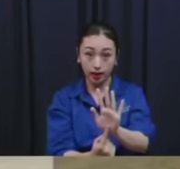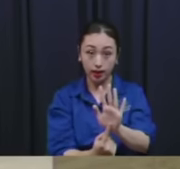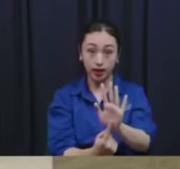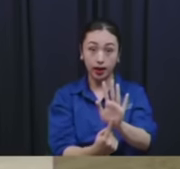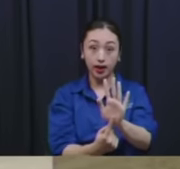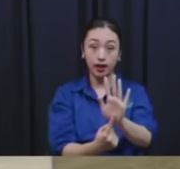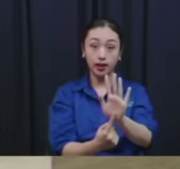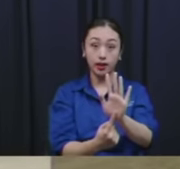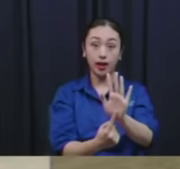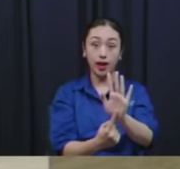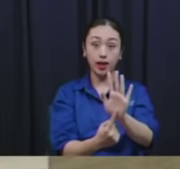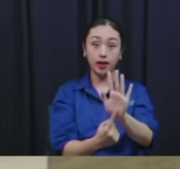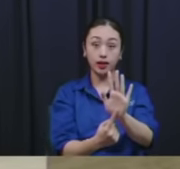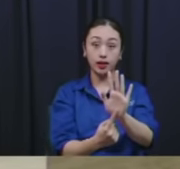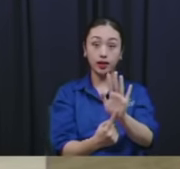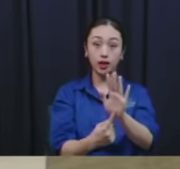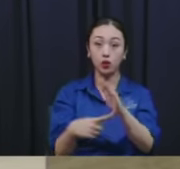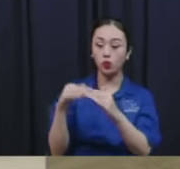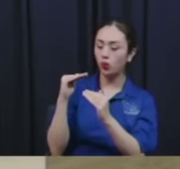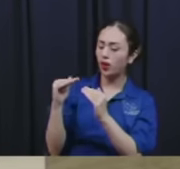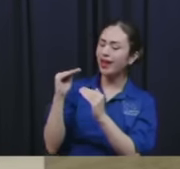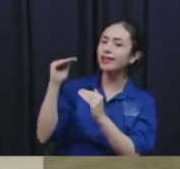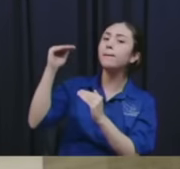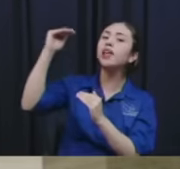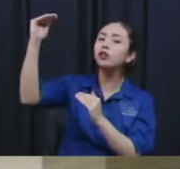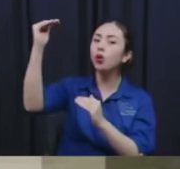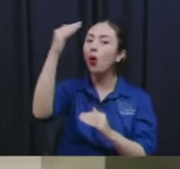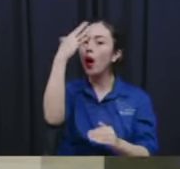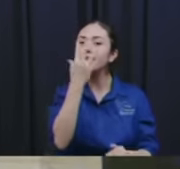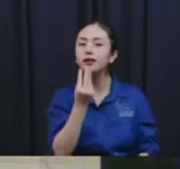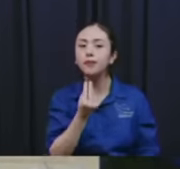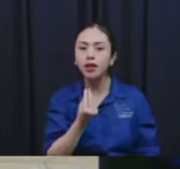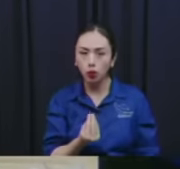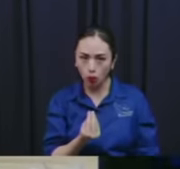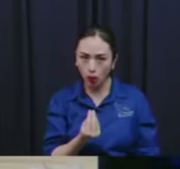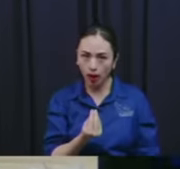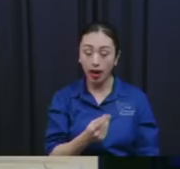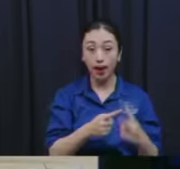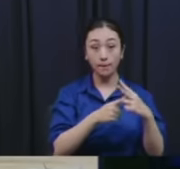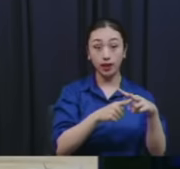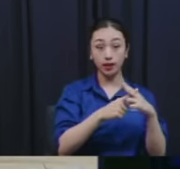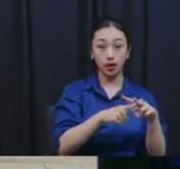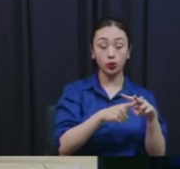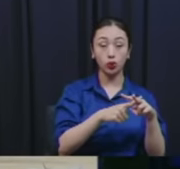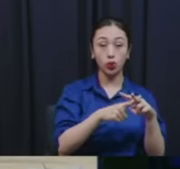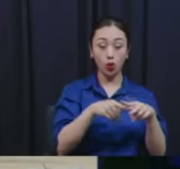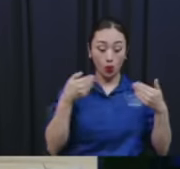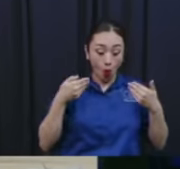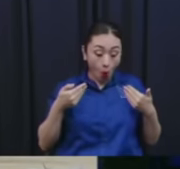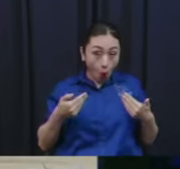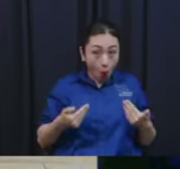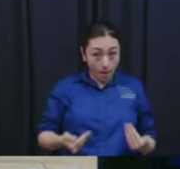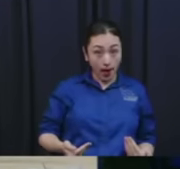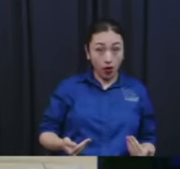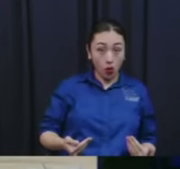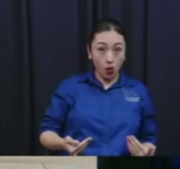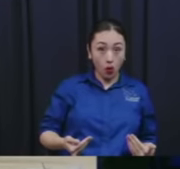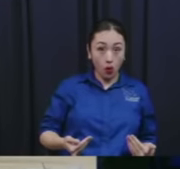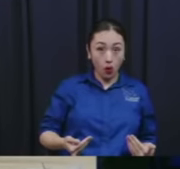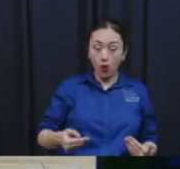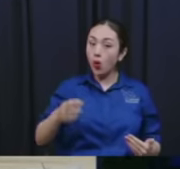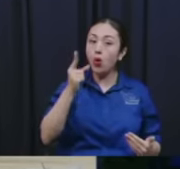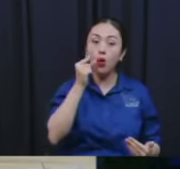viviente y de de humano llamémosle humano si no las hermanas dicen ay sí tan misógino machista